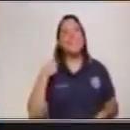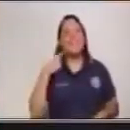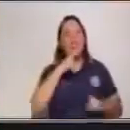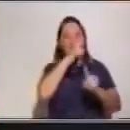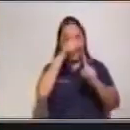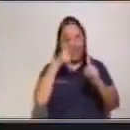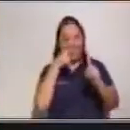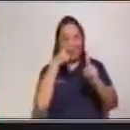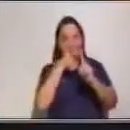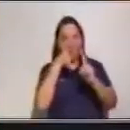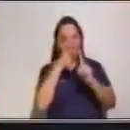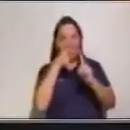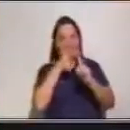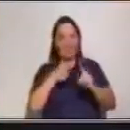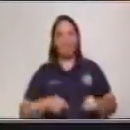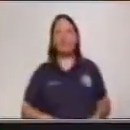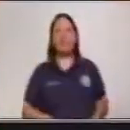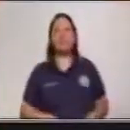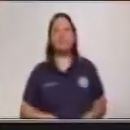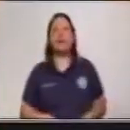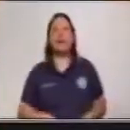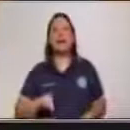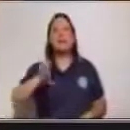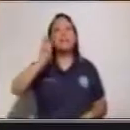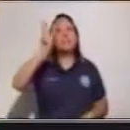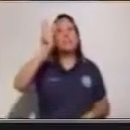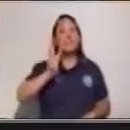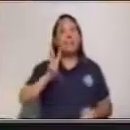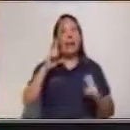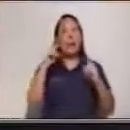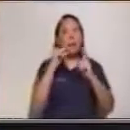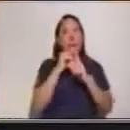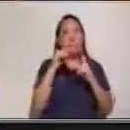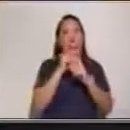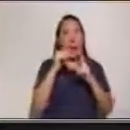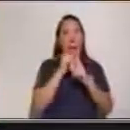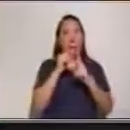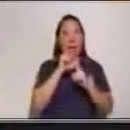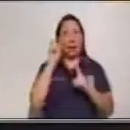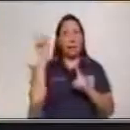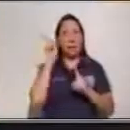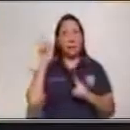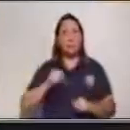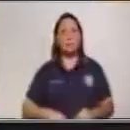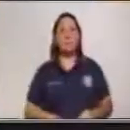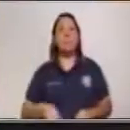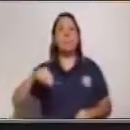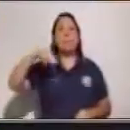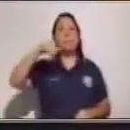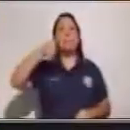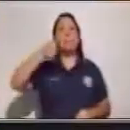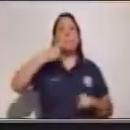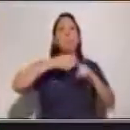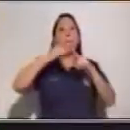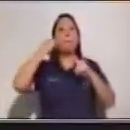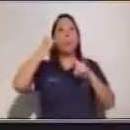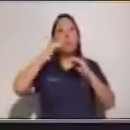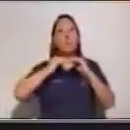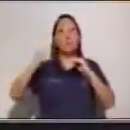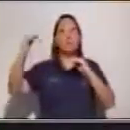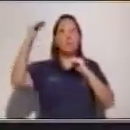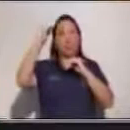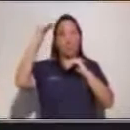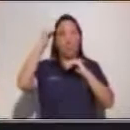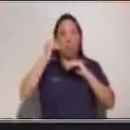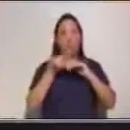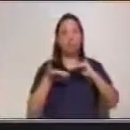identificar las tres palabras que tenemos ahora aquí. Máximo quiere decir el